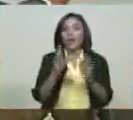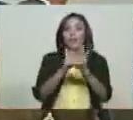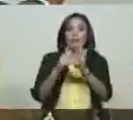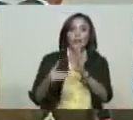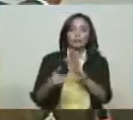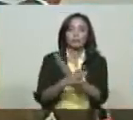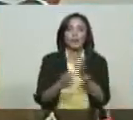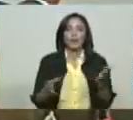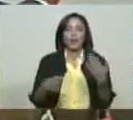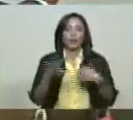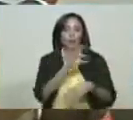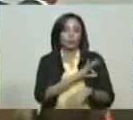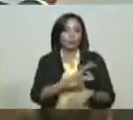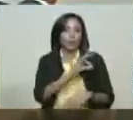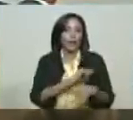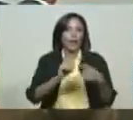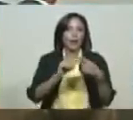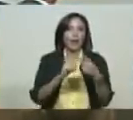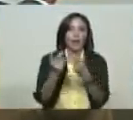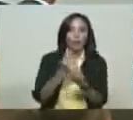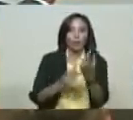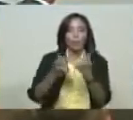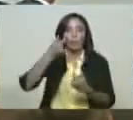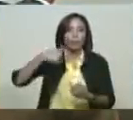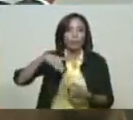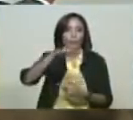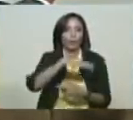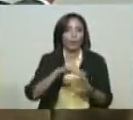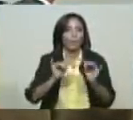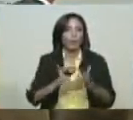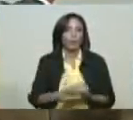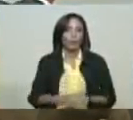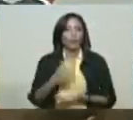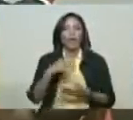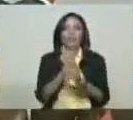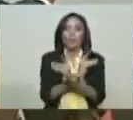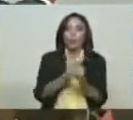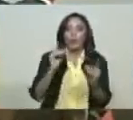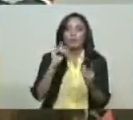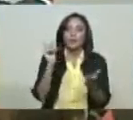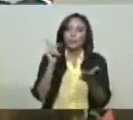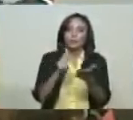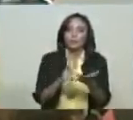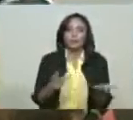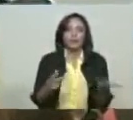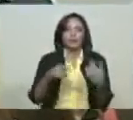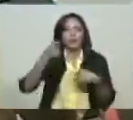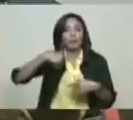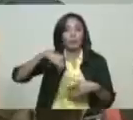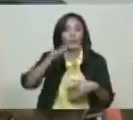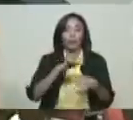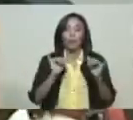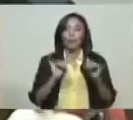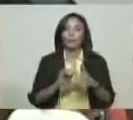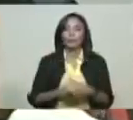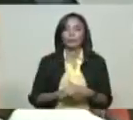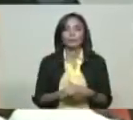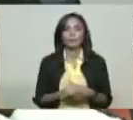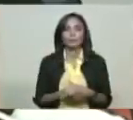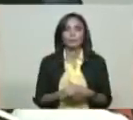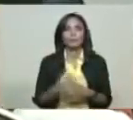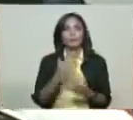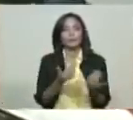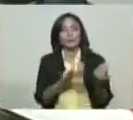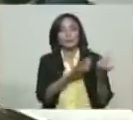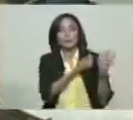sociales y económicos del pueblo, la soberanía nacional, la democracia participativa y protagónica. Es una